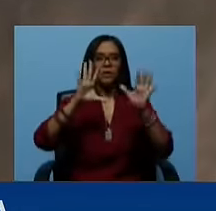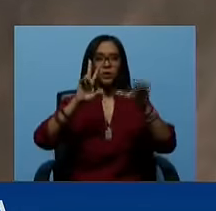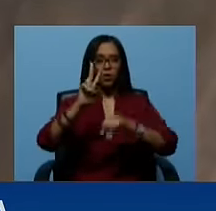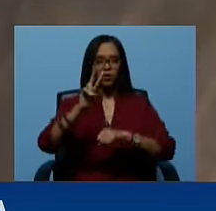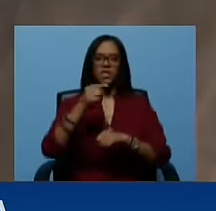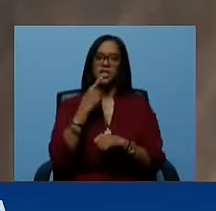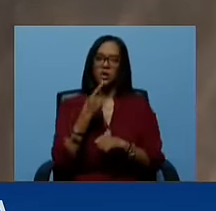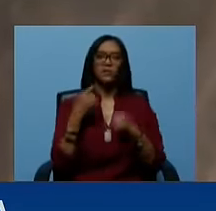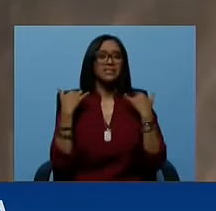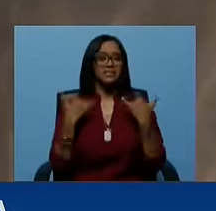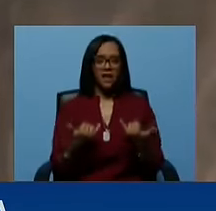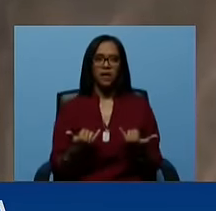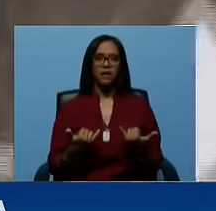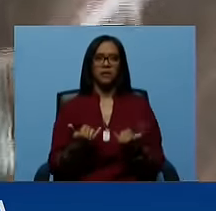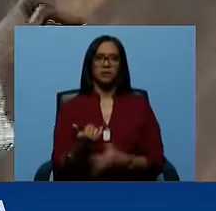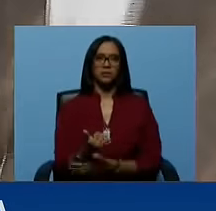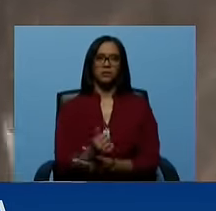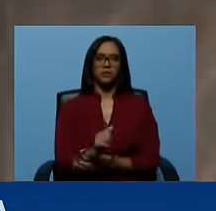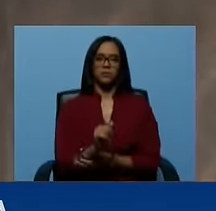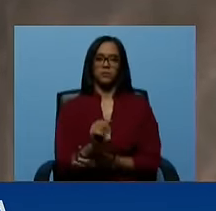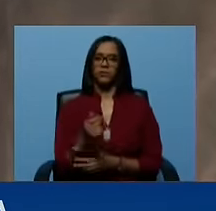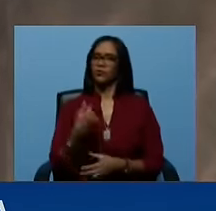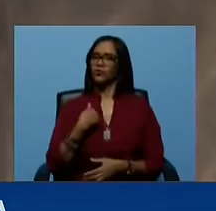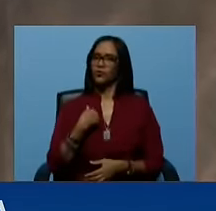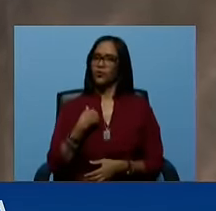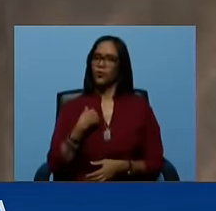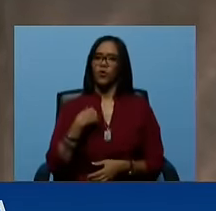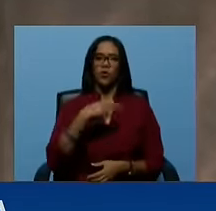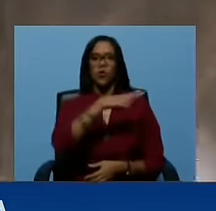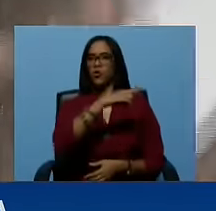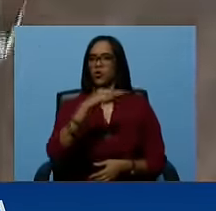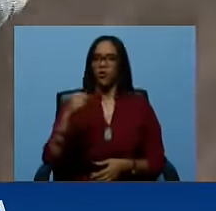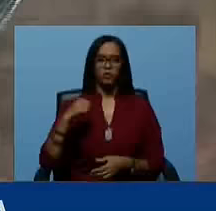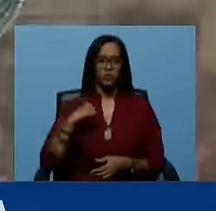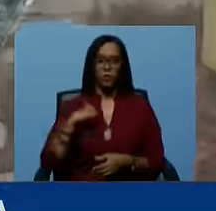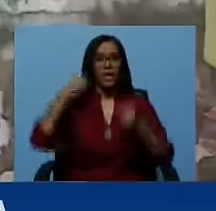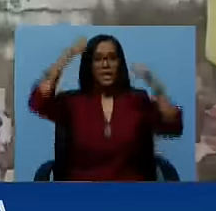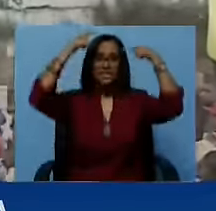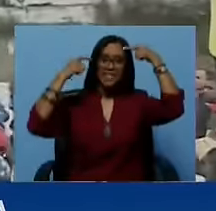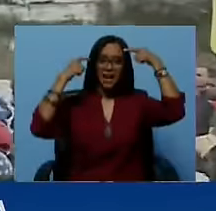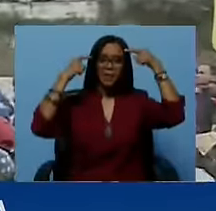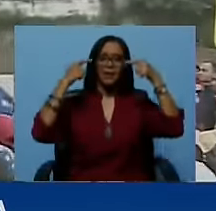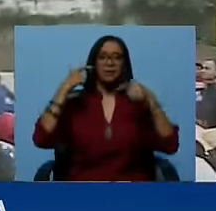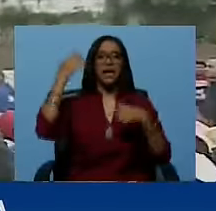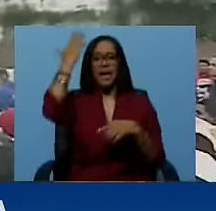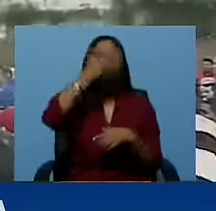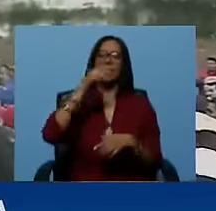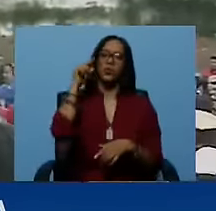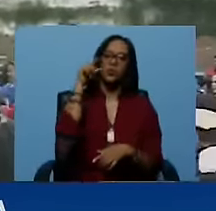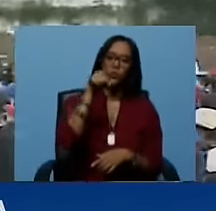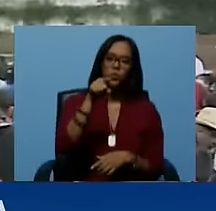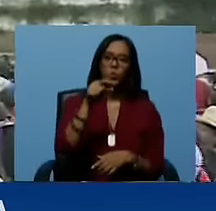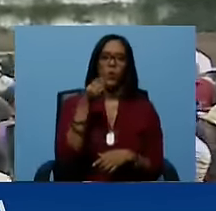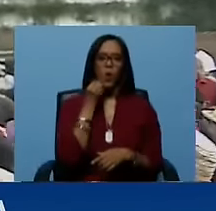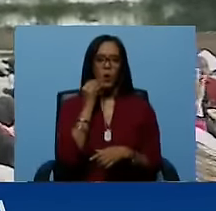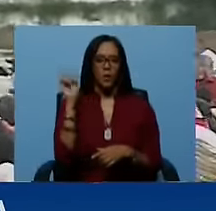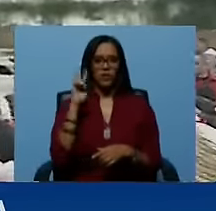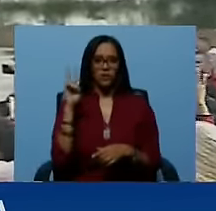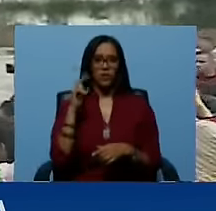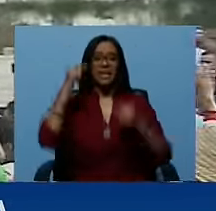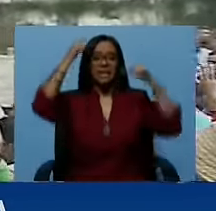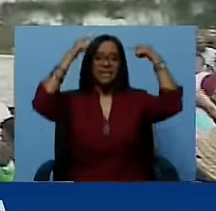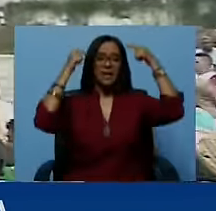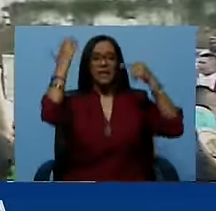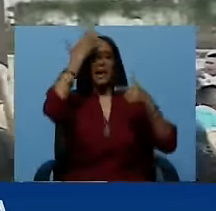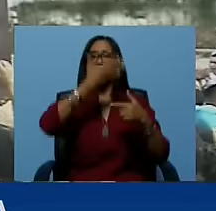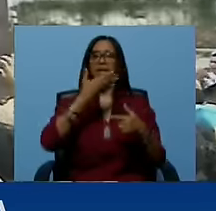ya, yo no soy yo. Chávez, eres tú, joven venezolano. Chávez, eres tú,